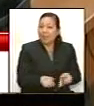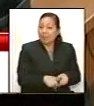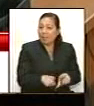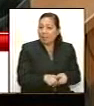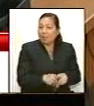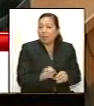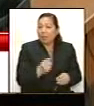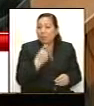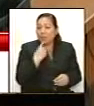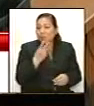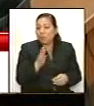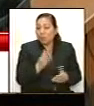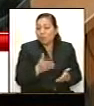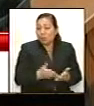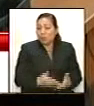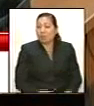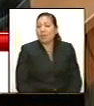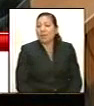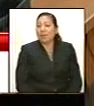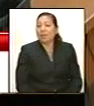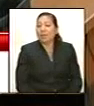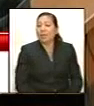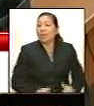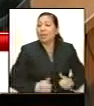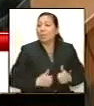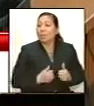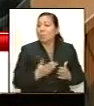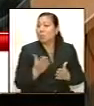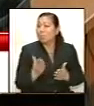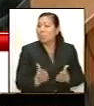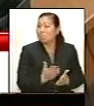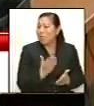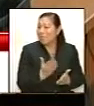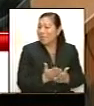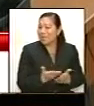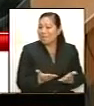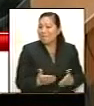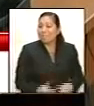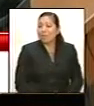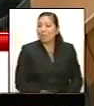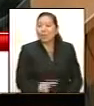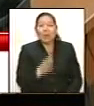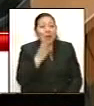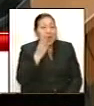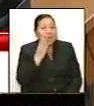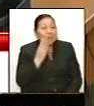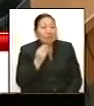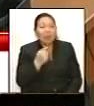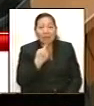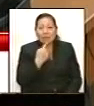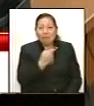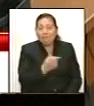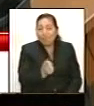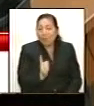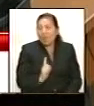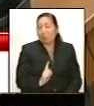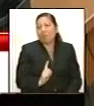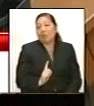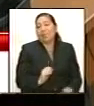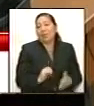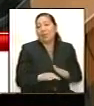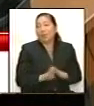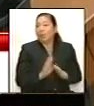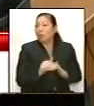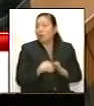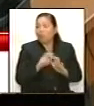como decían Kelly, Suiri, activistas, a personas que están viviendo el problema, para que sean justamente sus experiencias las que informen estas campañas, las que informen